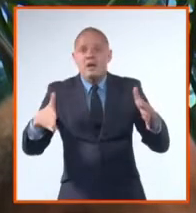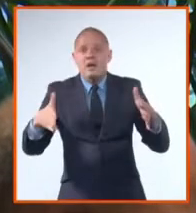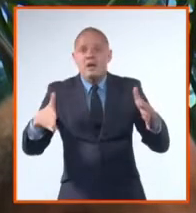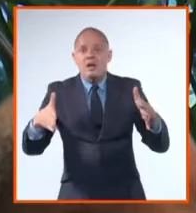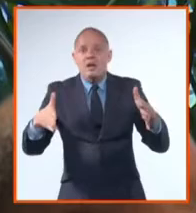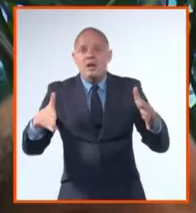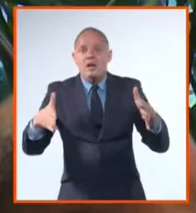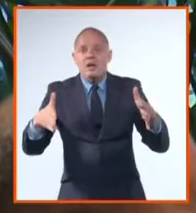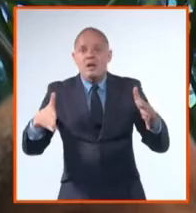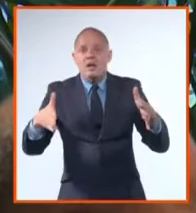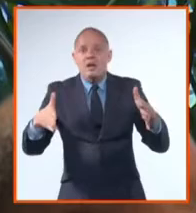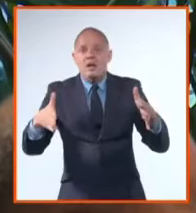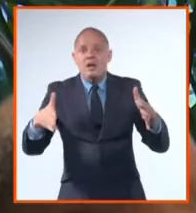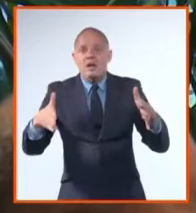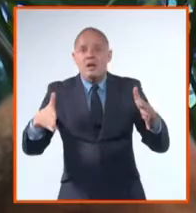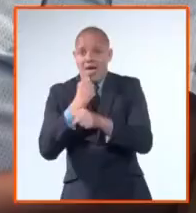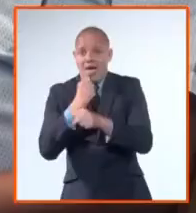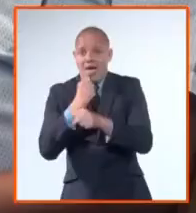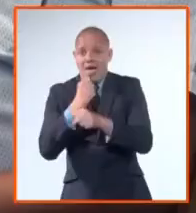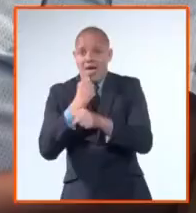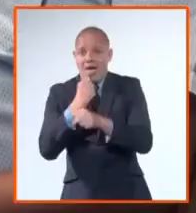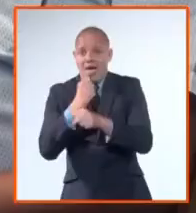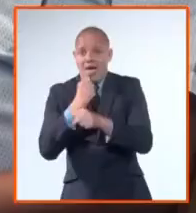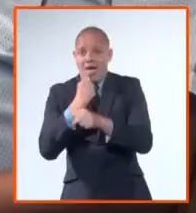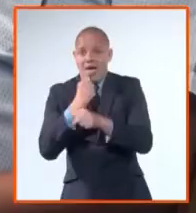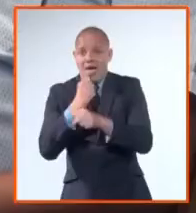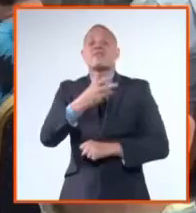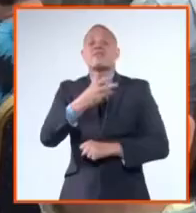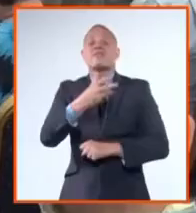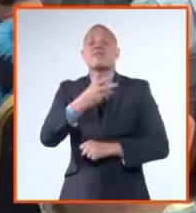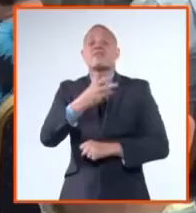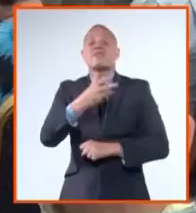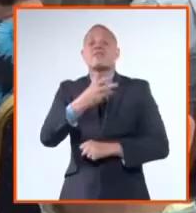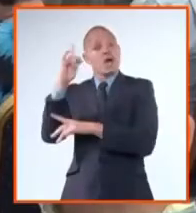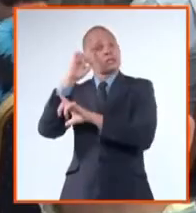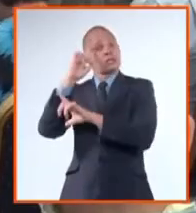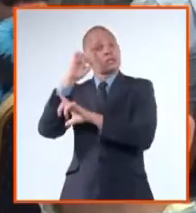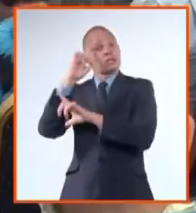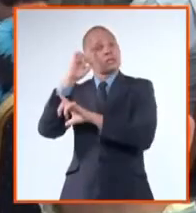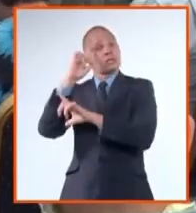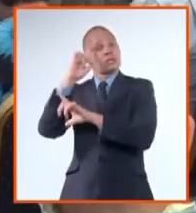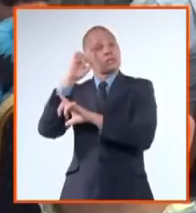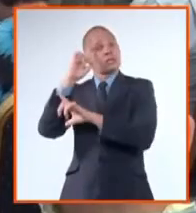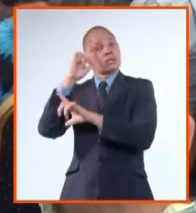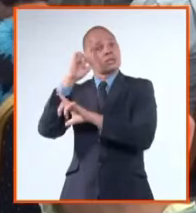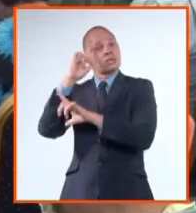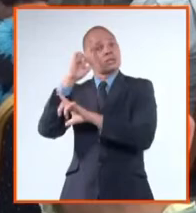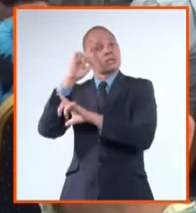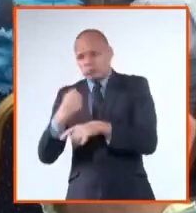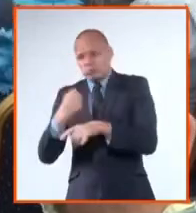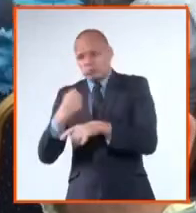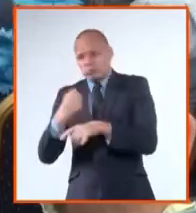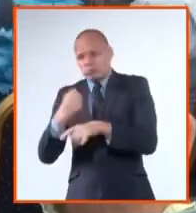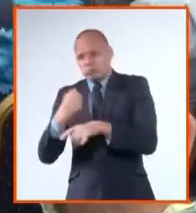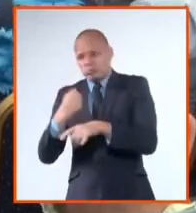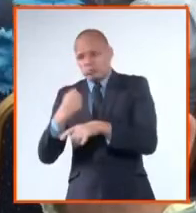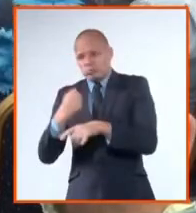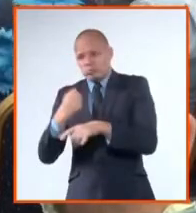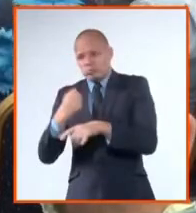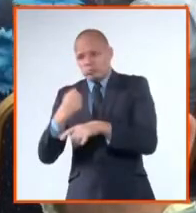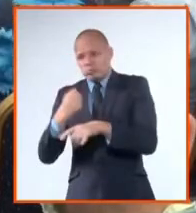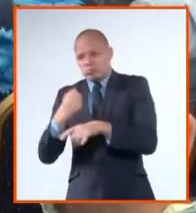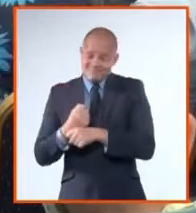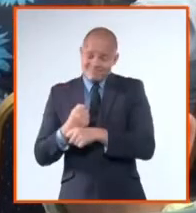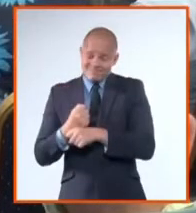cuando Fidel fundó la ciencia cubana. El primero, el ritmo. La segunda es que hay que recuperar, hay